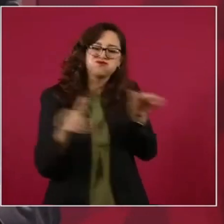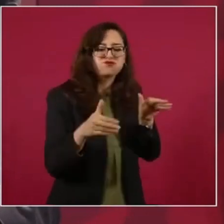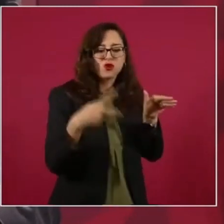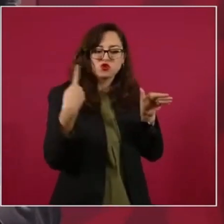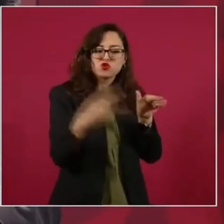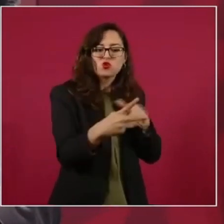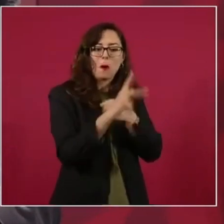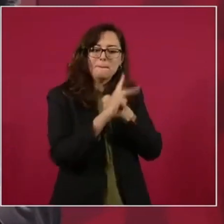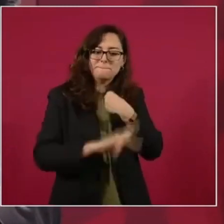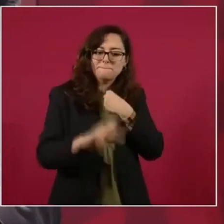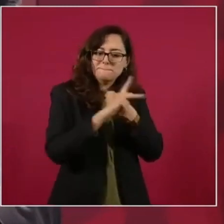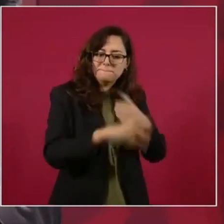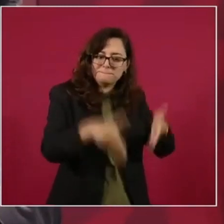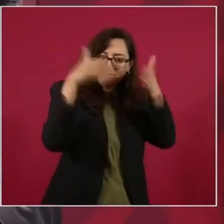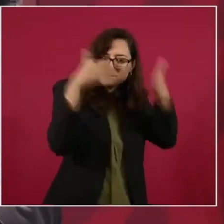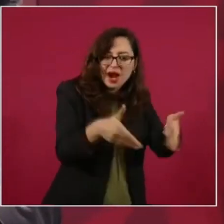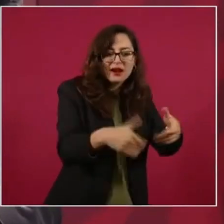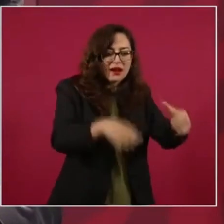mundiales,